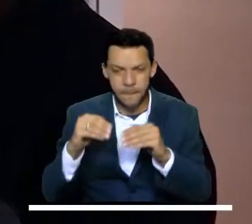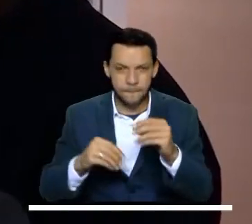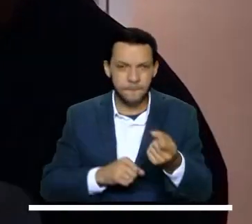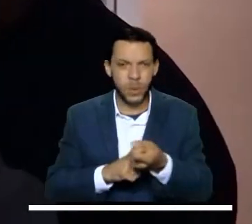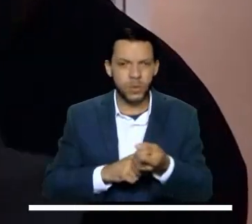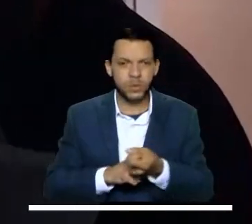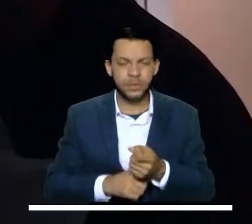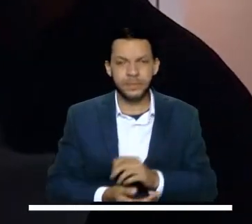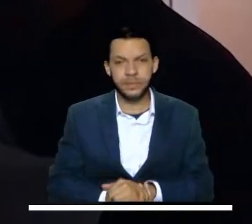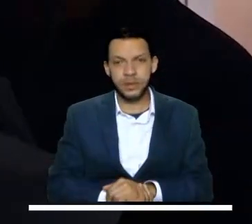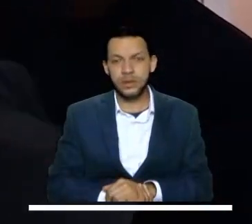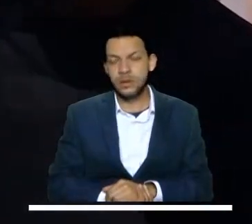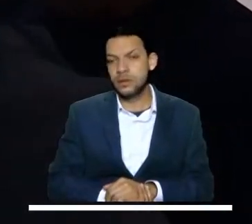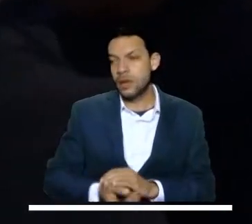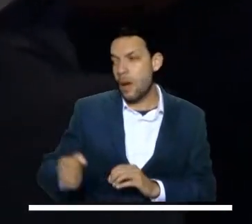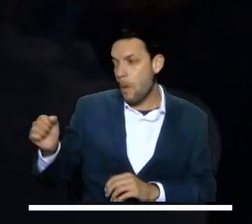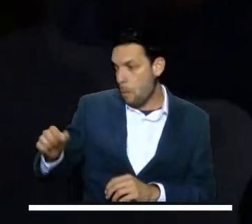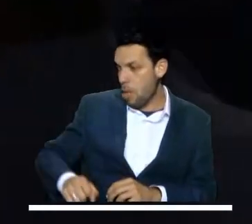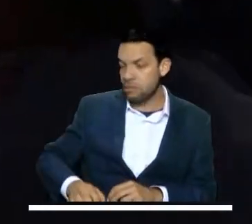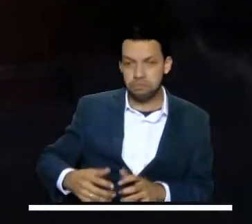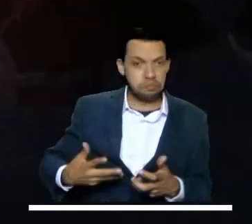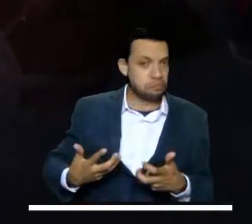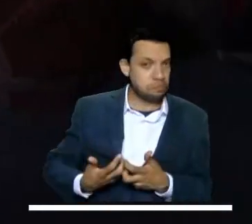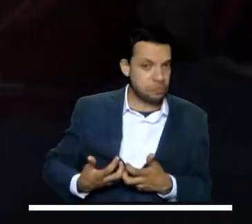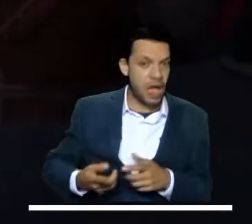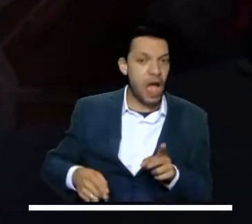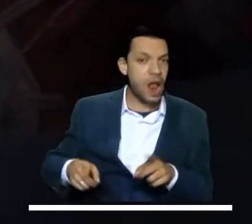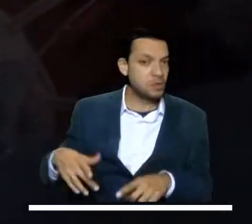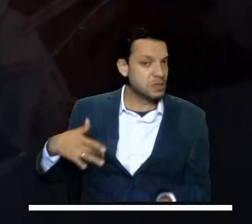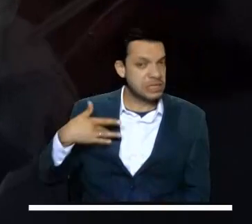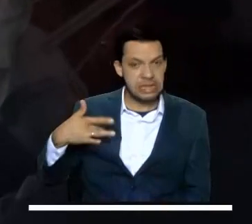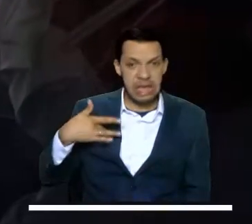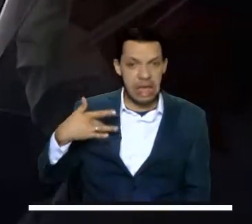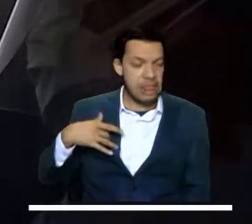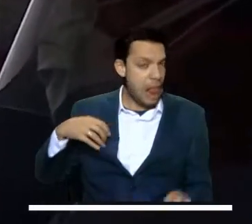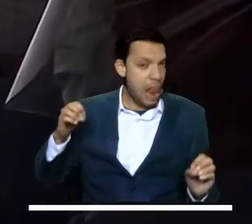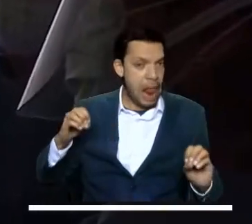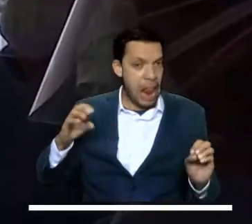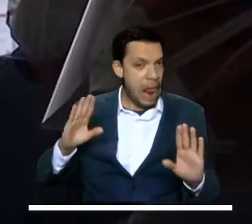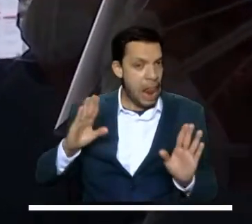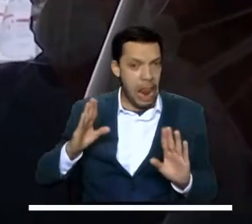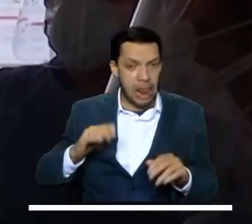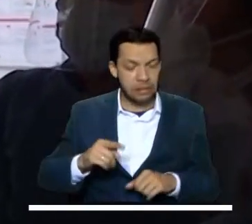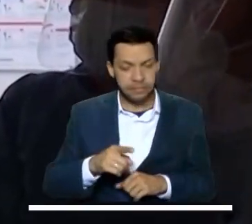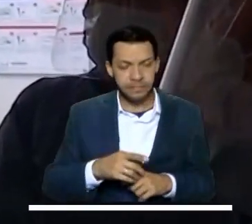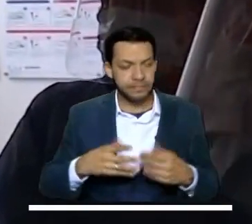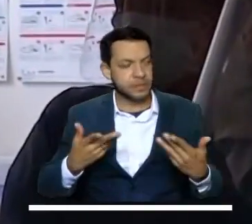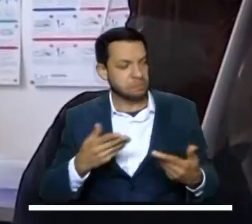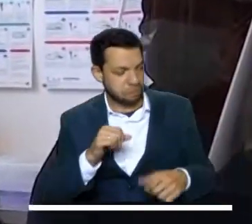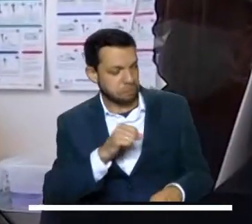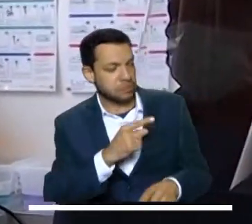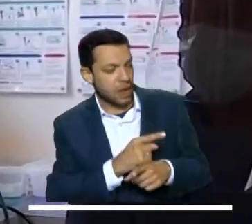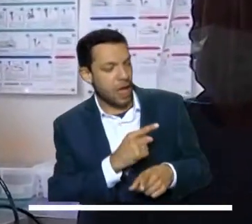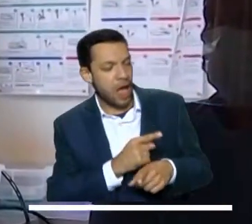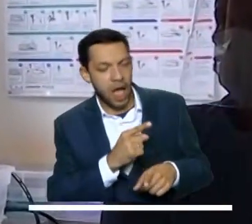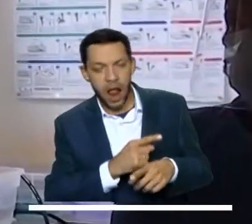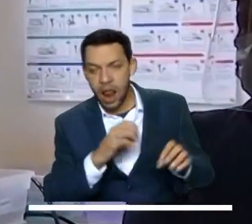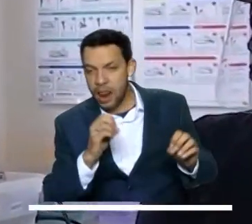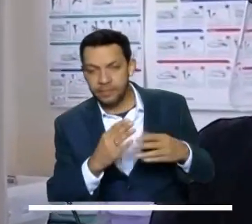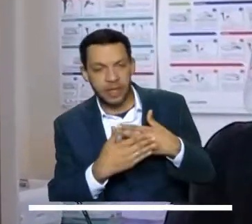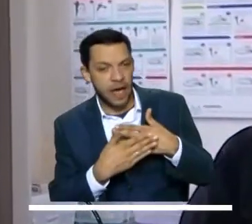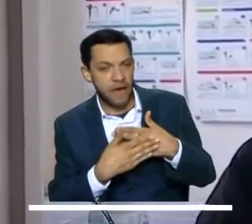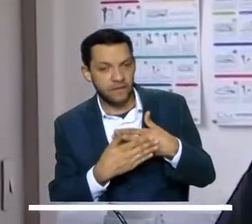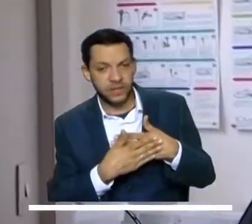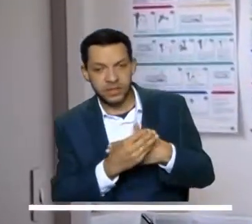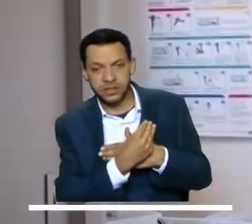más. Puede ser asintomático. Los cánceres inicialmente en el colon son asintomáticos, no producen ningún